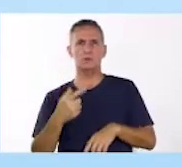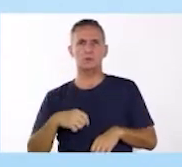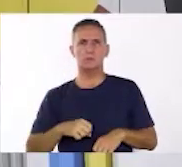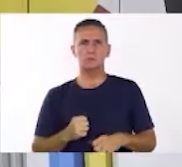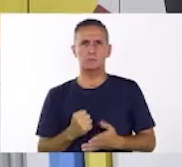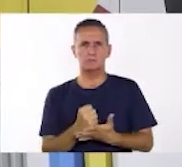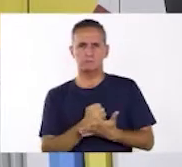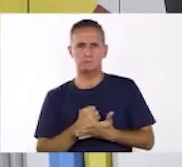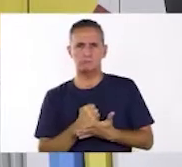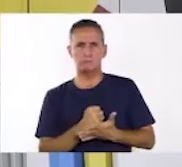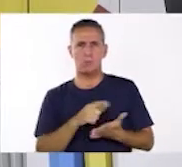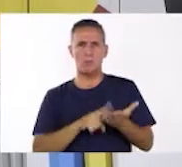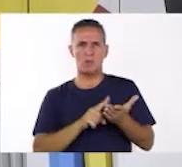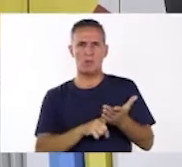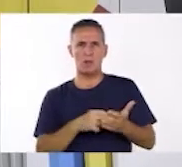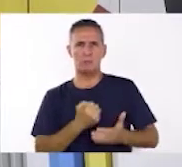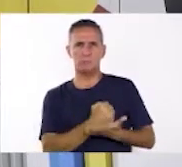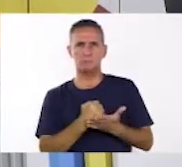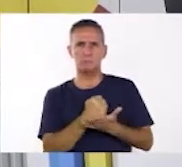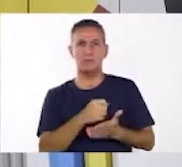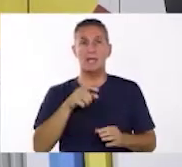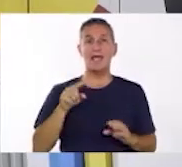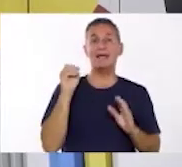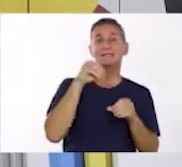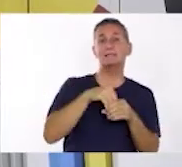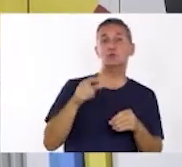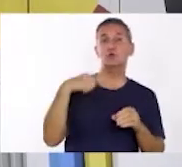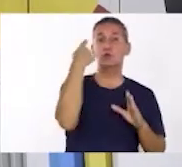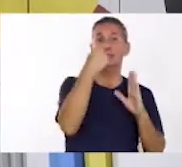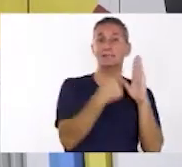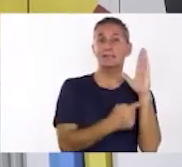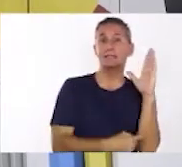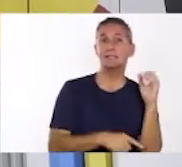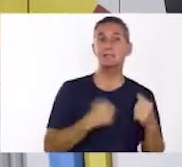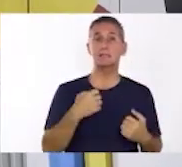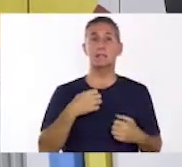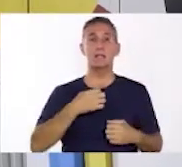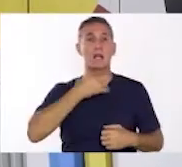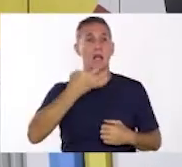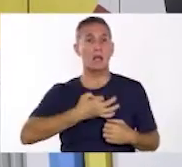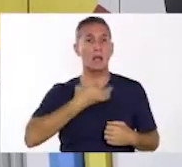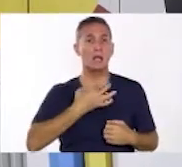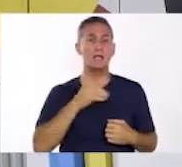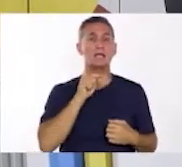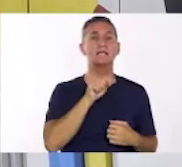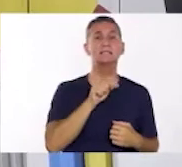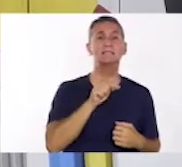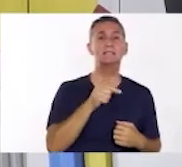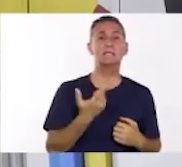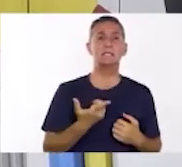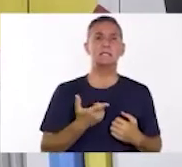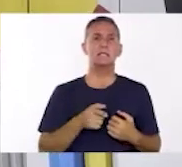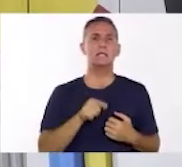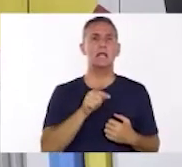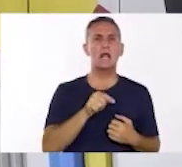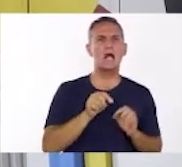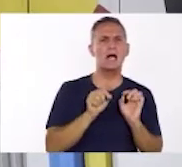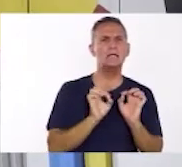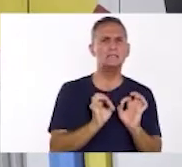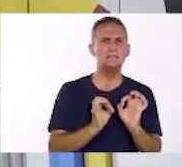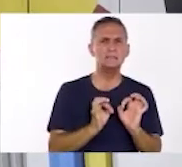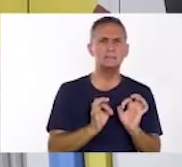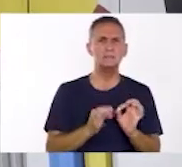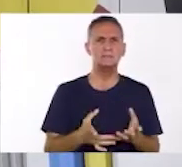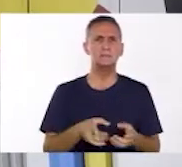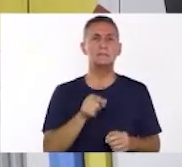humor. Recuerden que habíamos dicho que dentro de esas características de él, de su narrativa, estaba latente